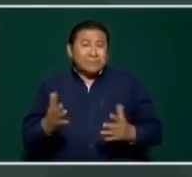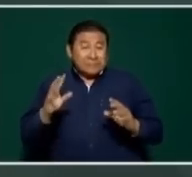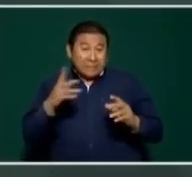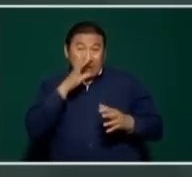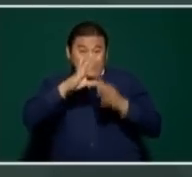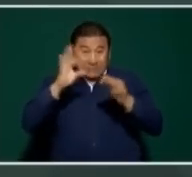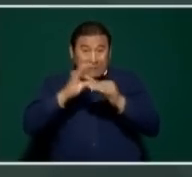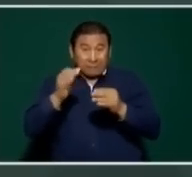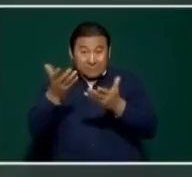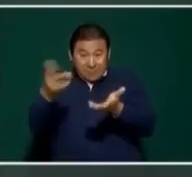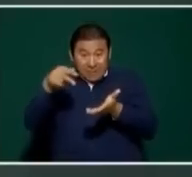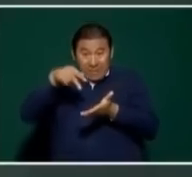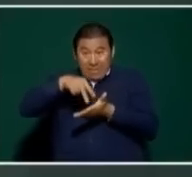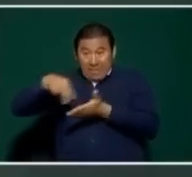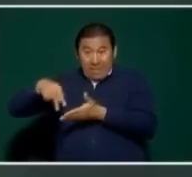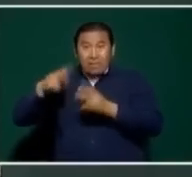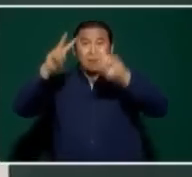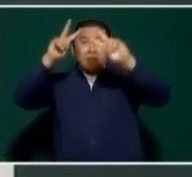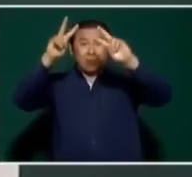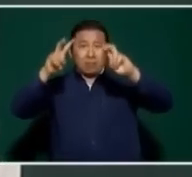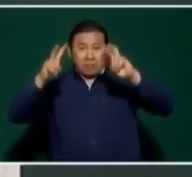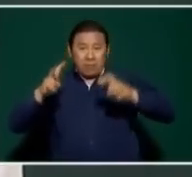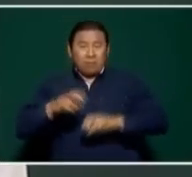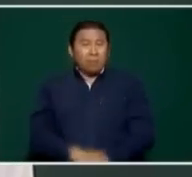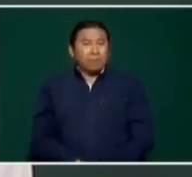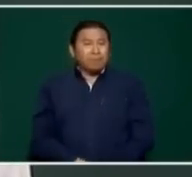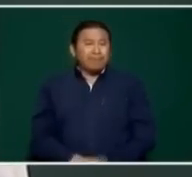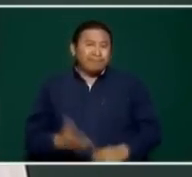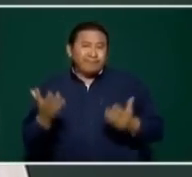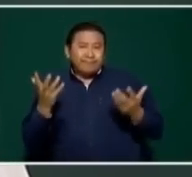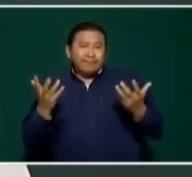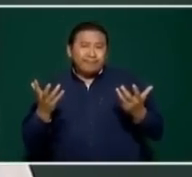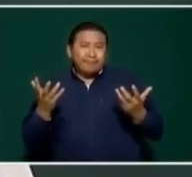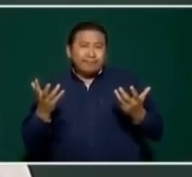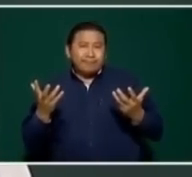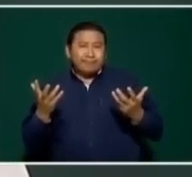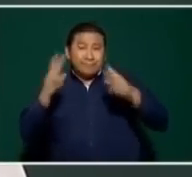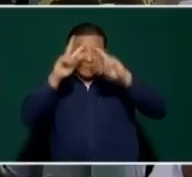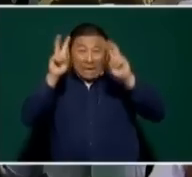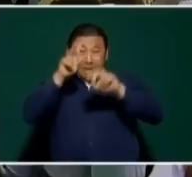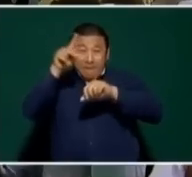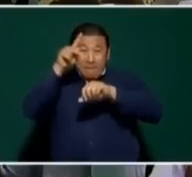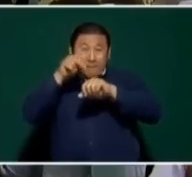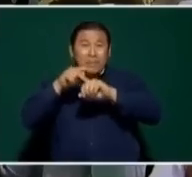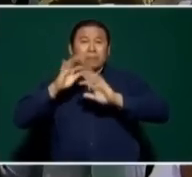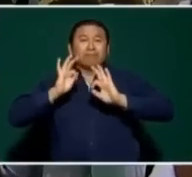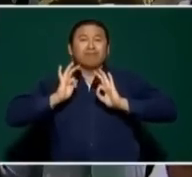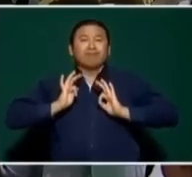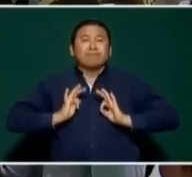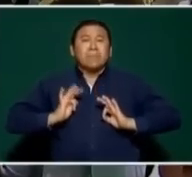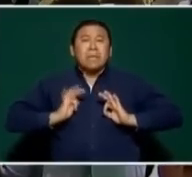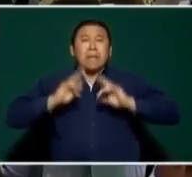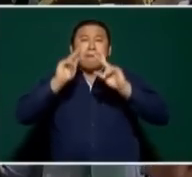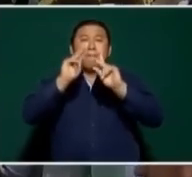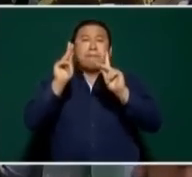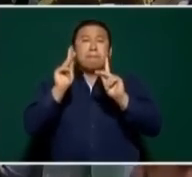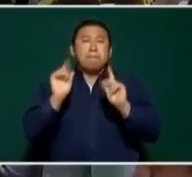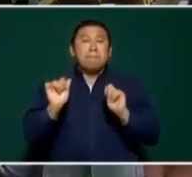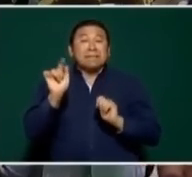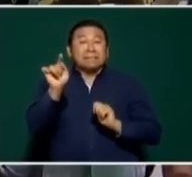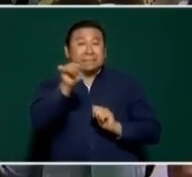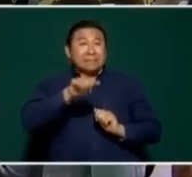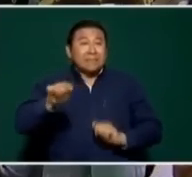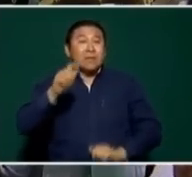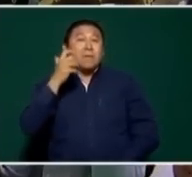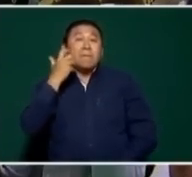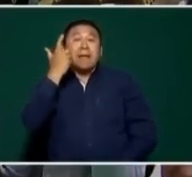estamos hablando aquí de un tema que tiene que ver con la tranquilidad, con la paz que